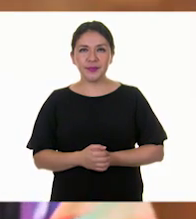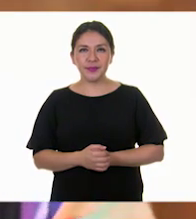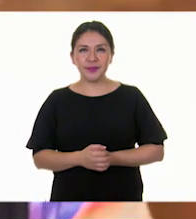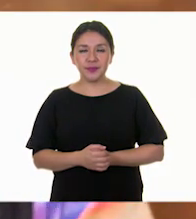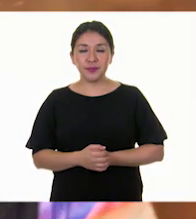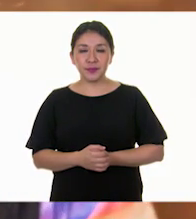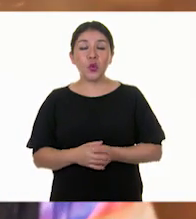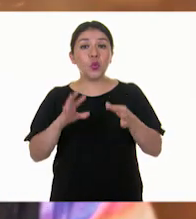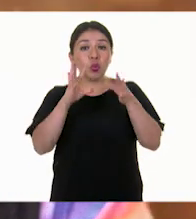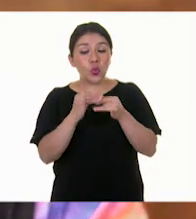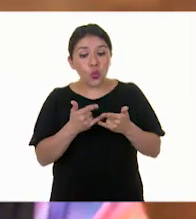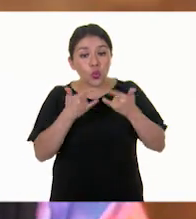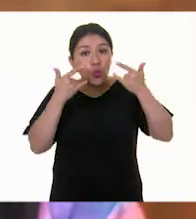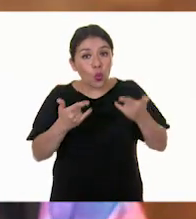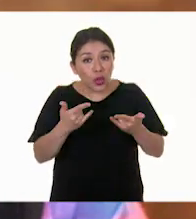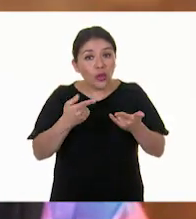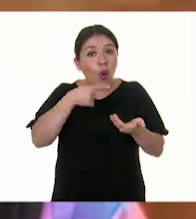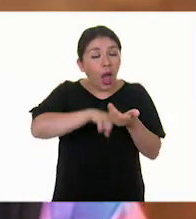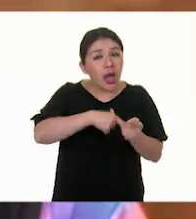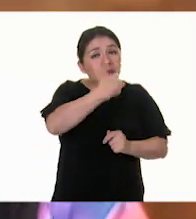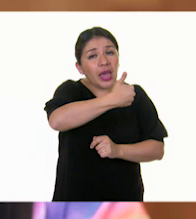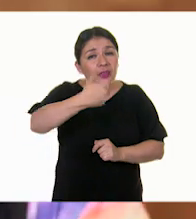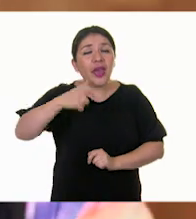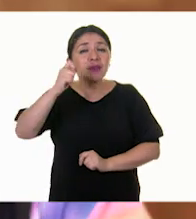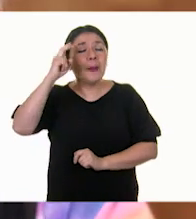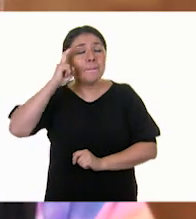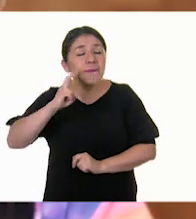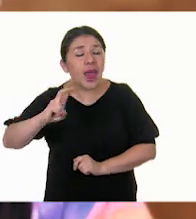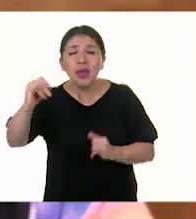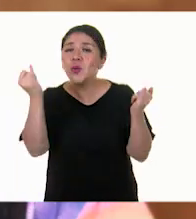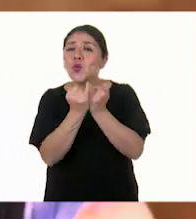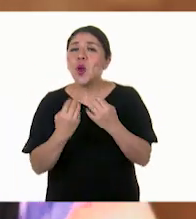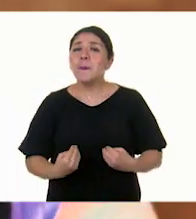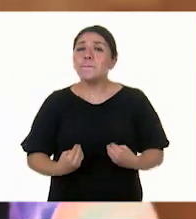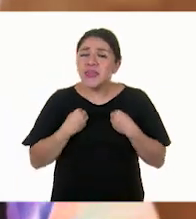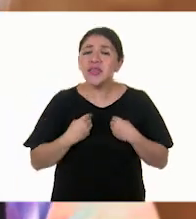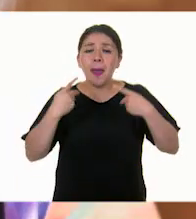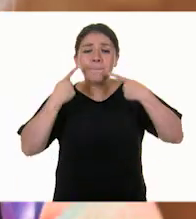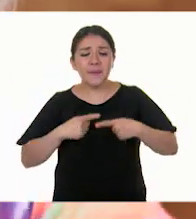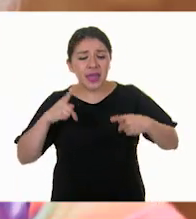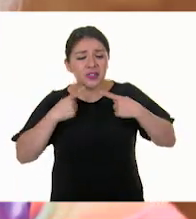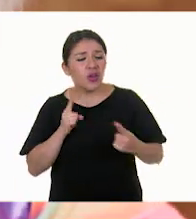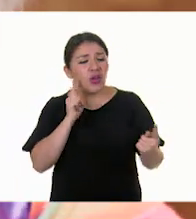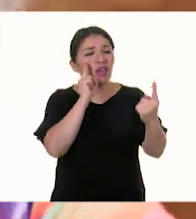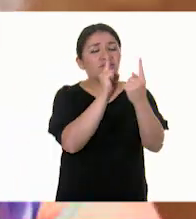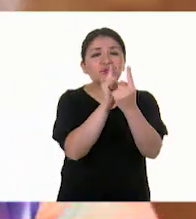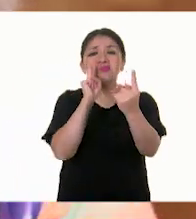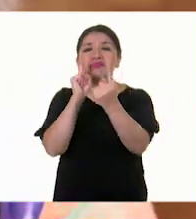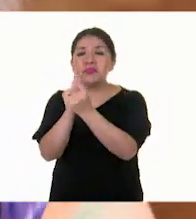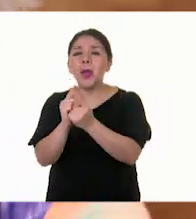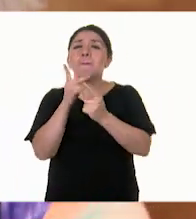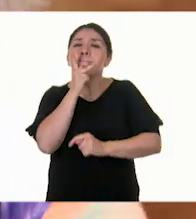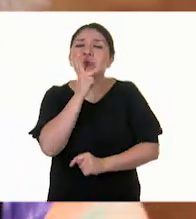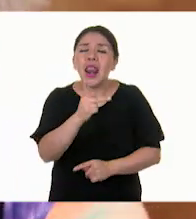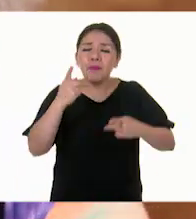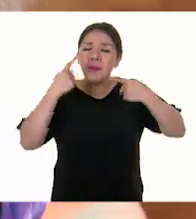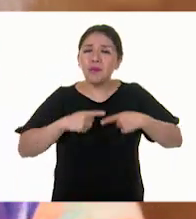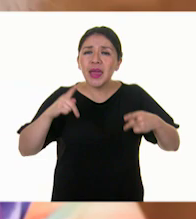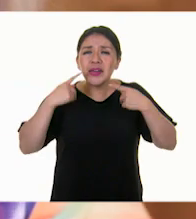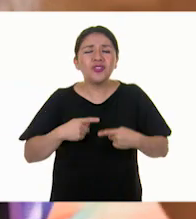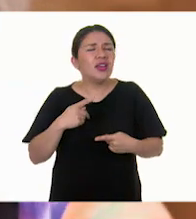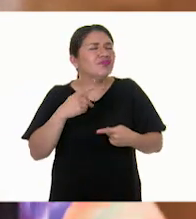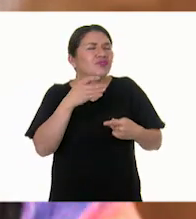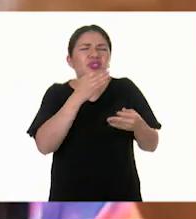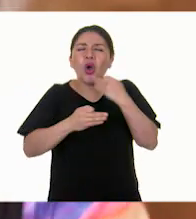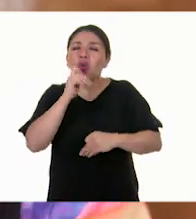Cada cuento es un viaje, la vida es un viaje. Cada encuentro, cada persona, cada libro, cada palabra es un viaje.